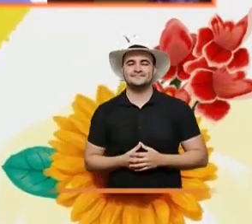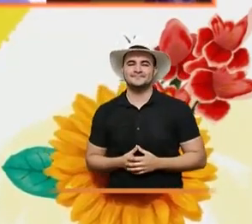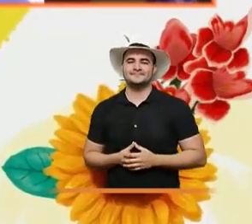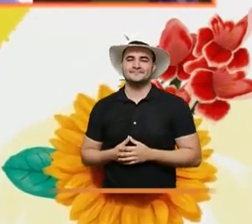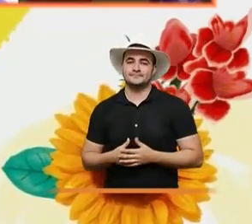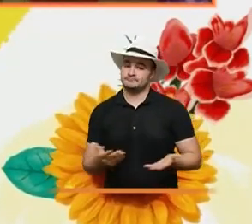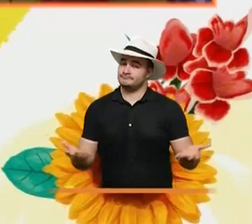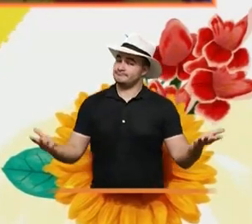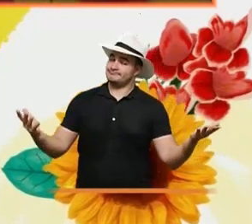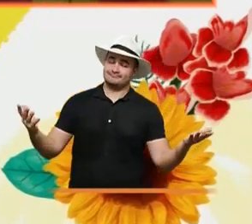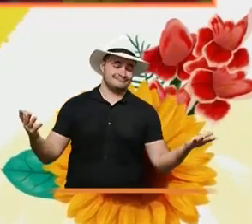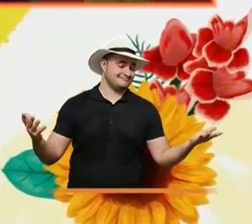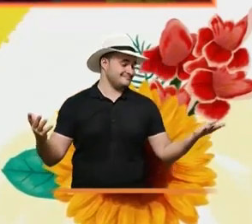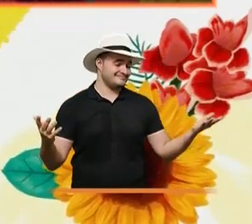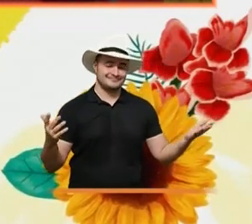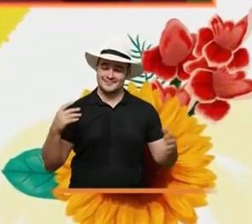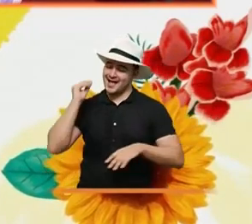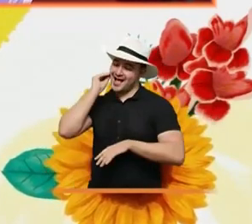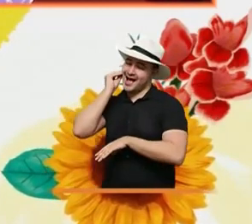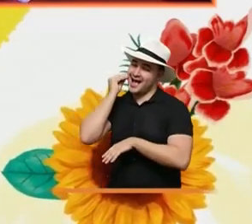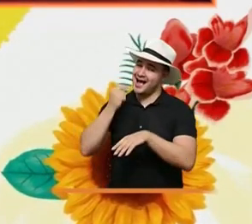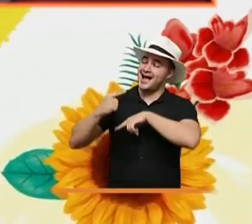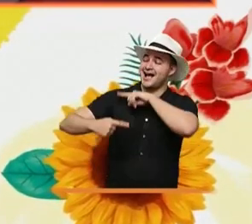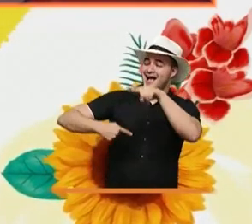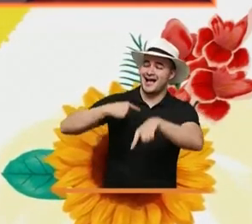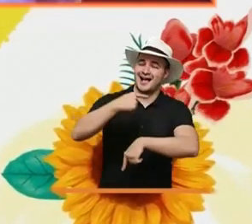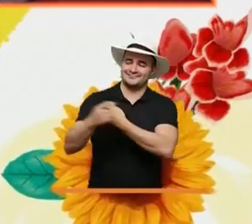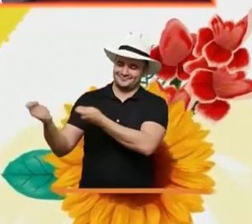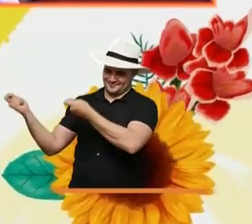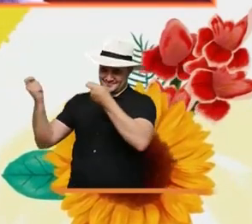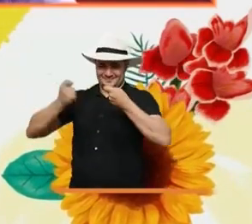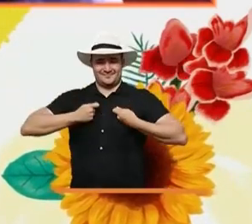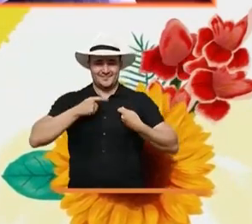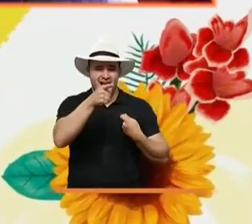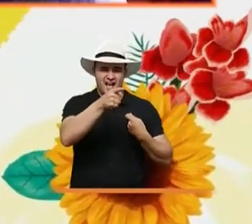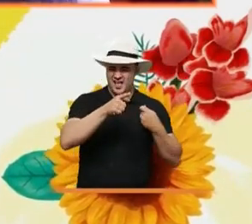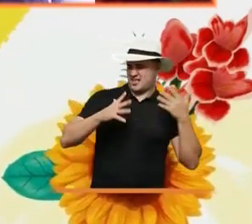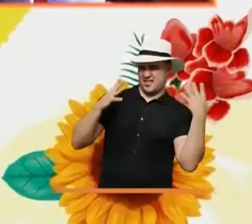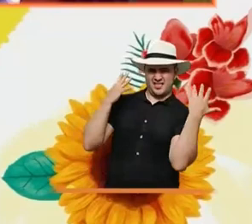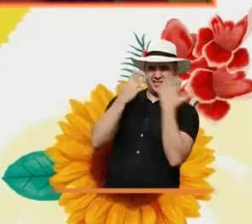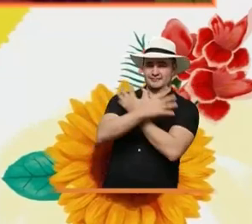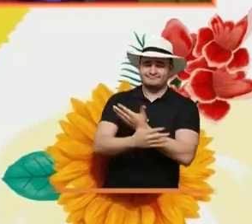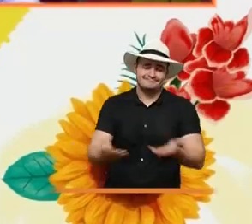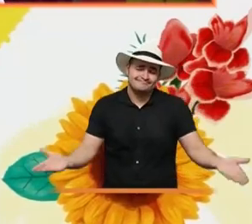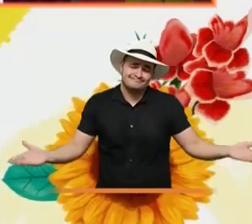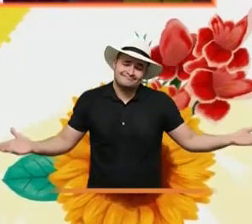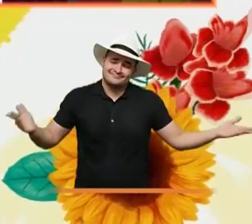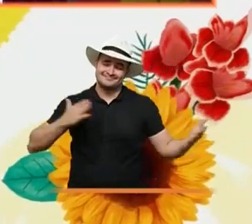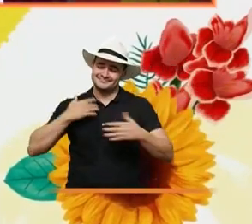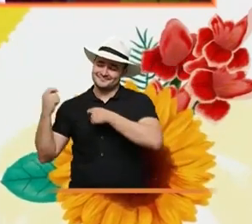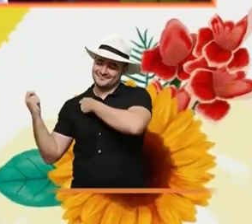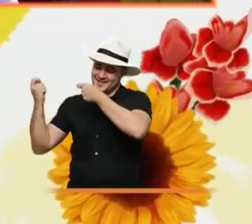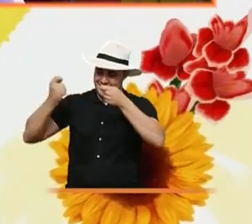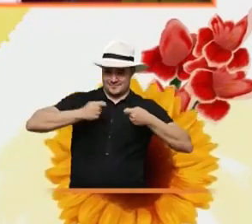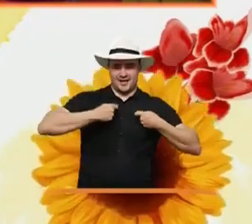es la herencia de un abuelo no lo vea de cosas raras qué debo para